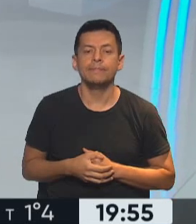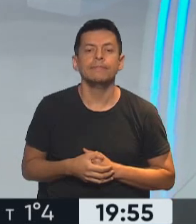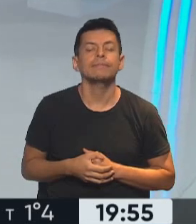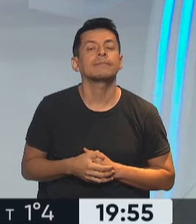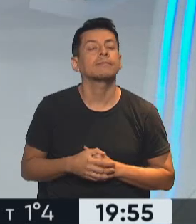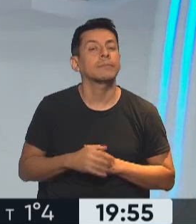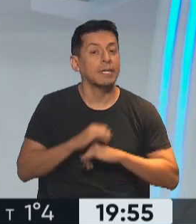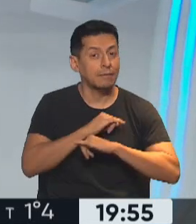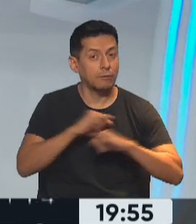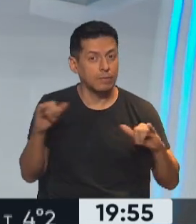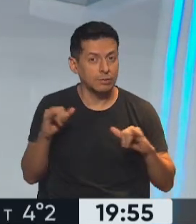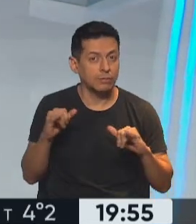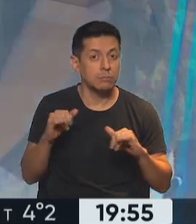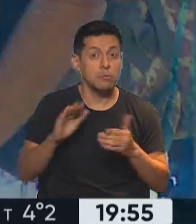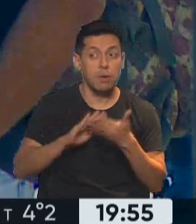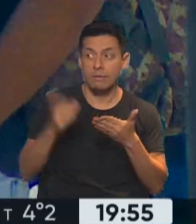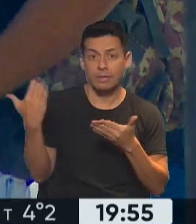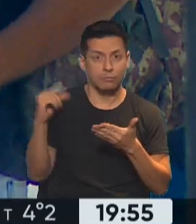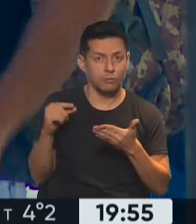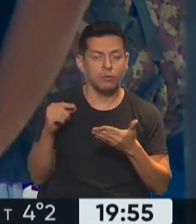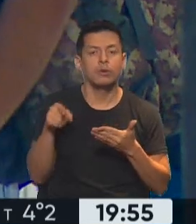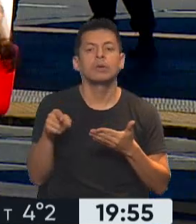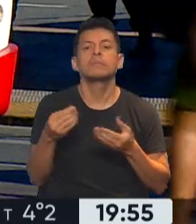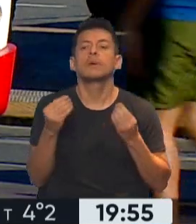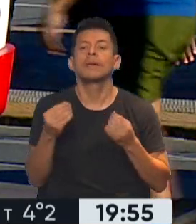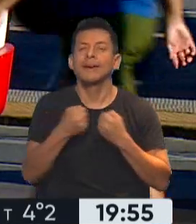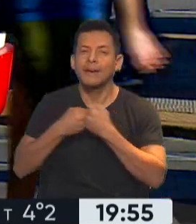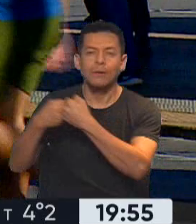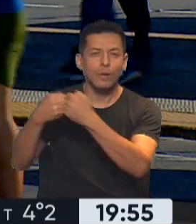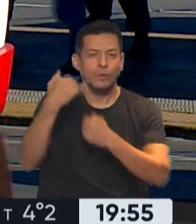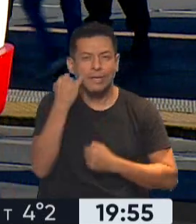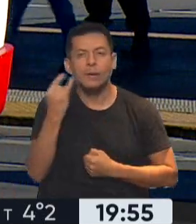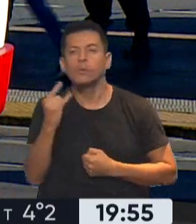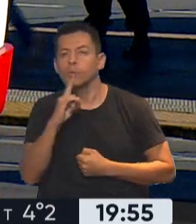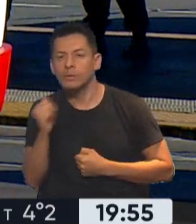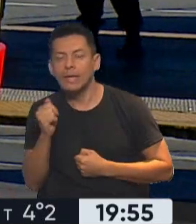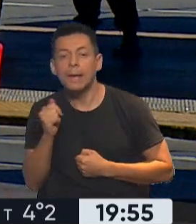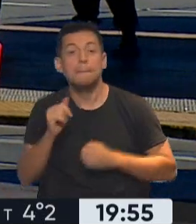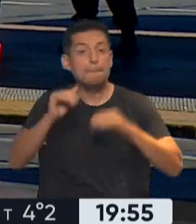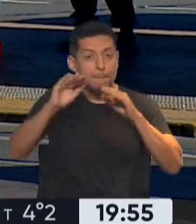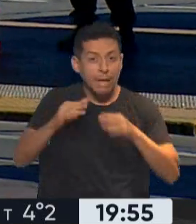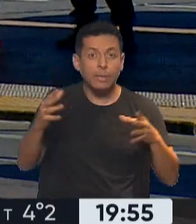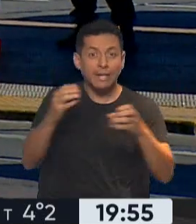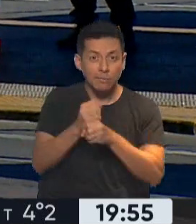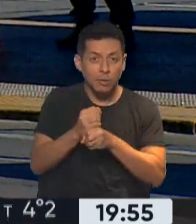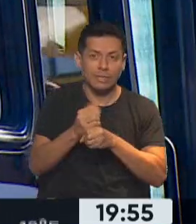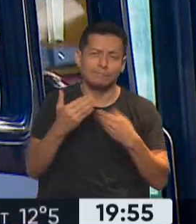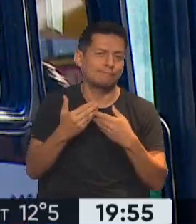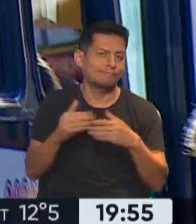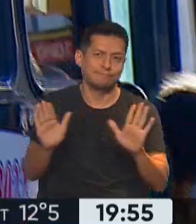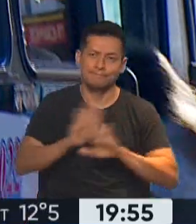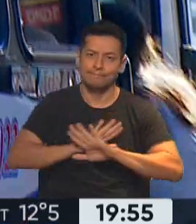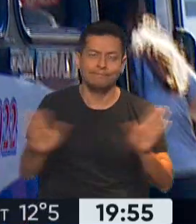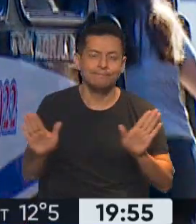Tenemos que dar una noticia de últimos minutos porque hubo acuerdo con la UTA y se levantó el paro de transportes en el